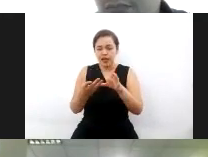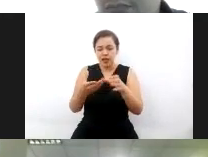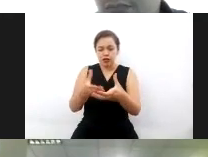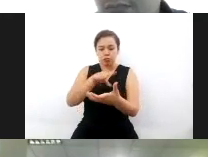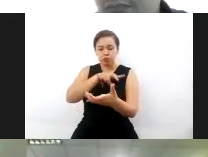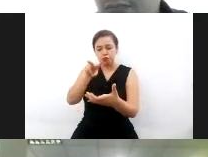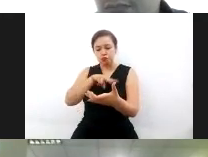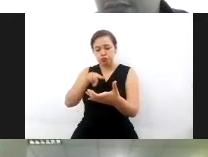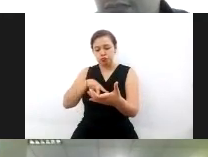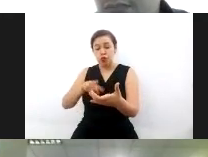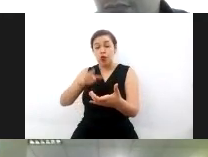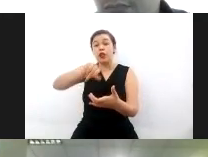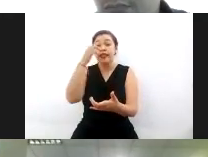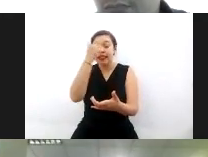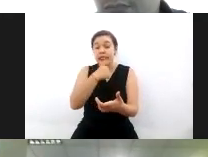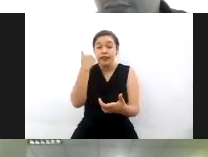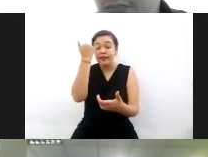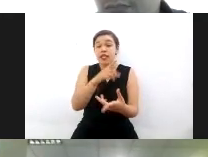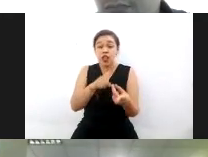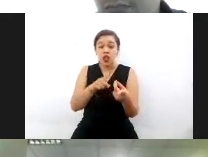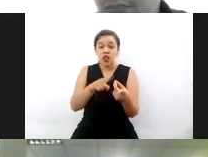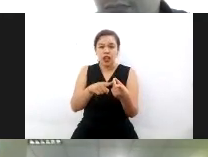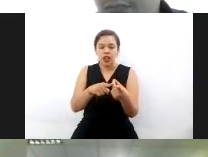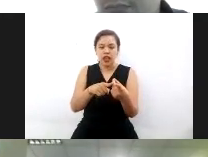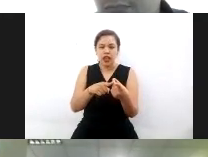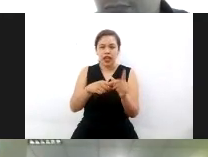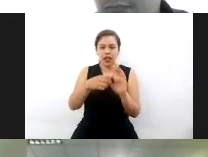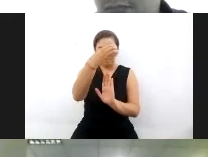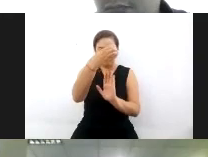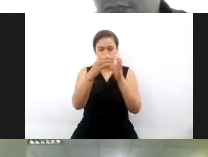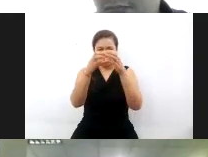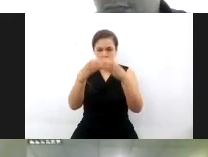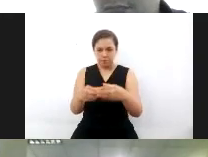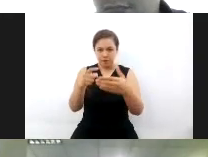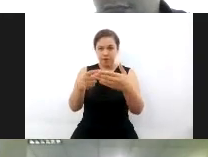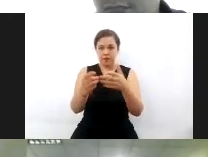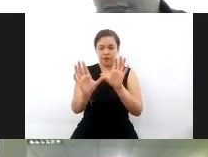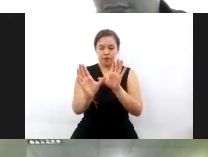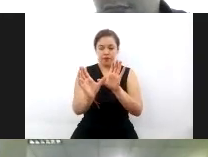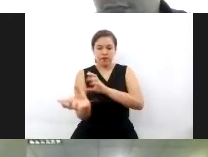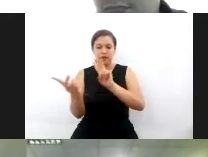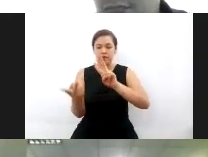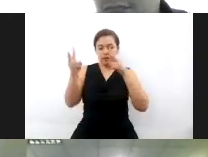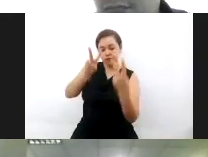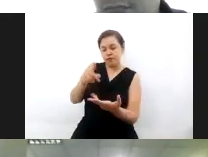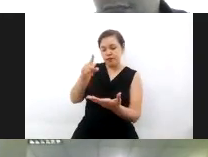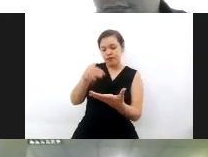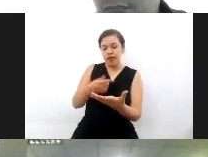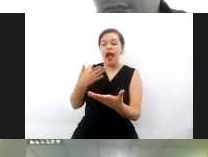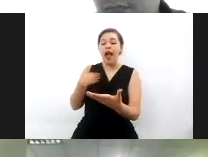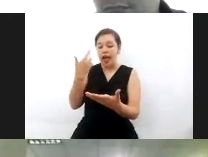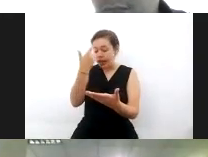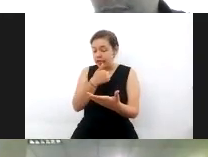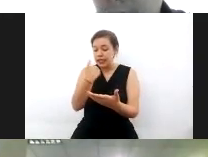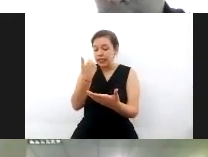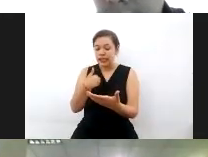a poder observar en la parte trasera del bote y de acuerdo a esa concentración ustedes van a hacer su